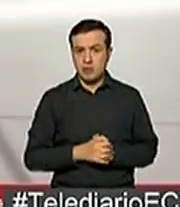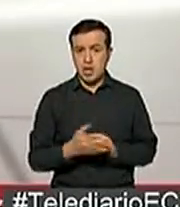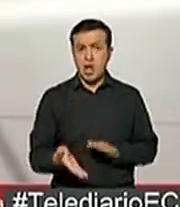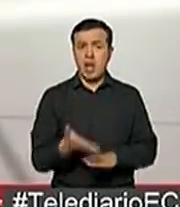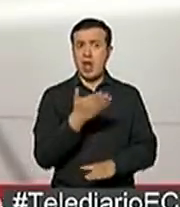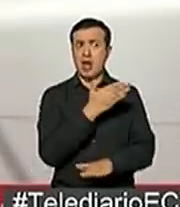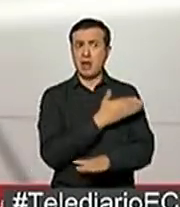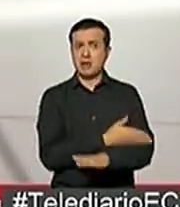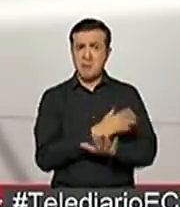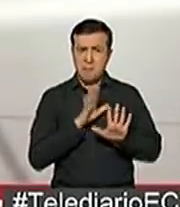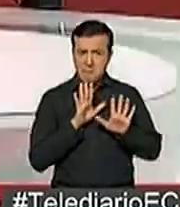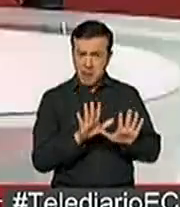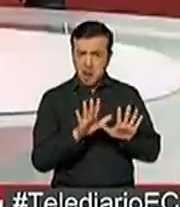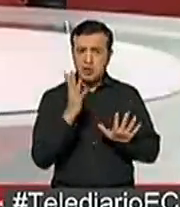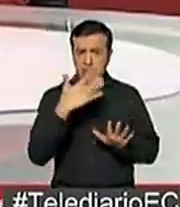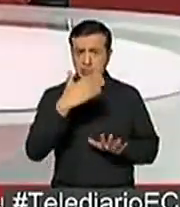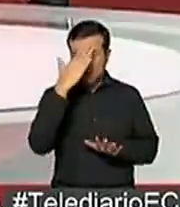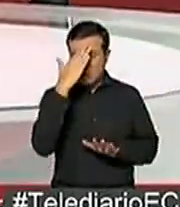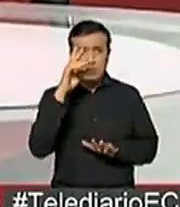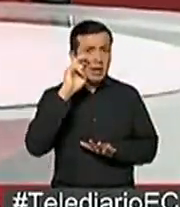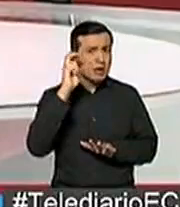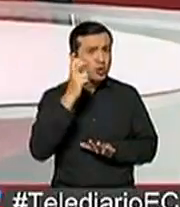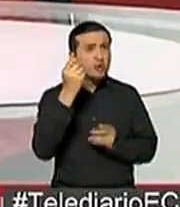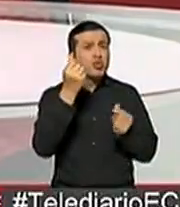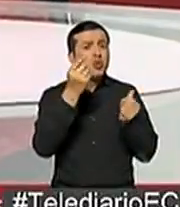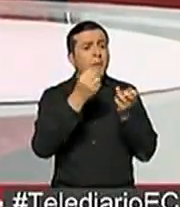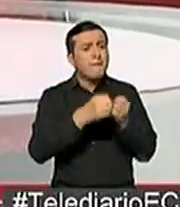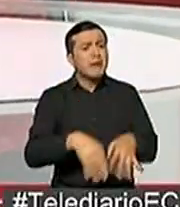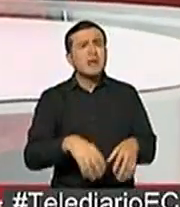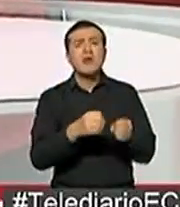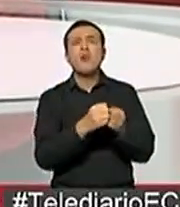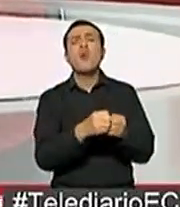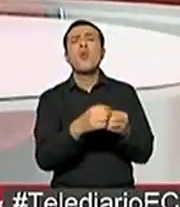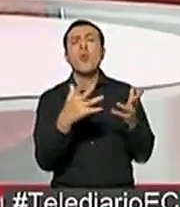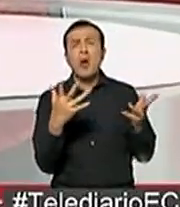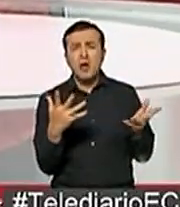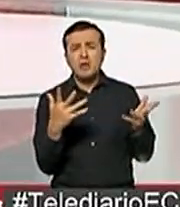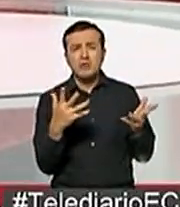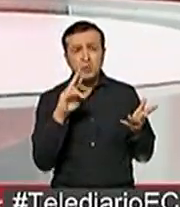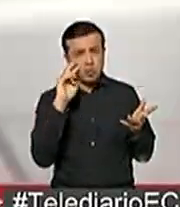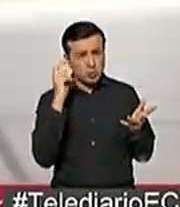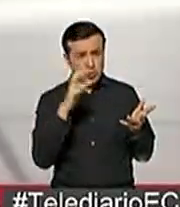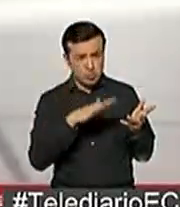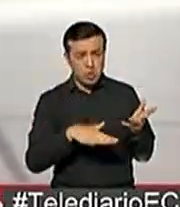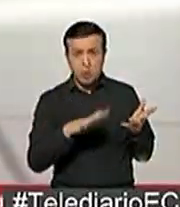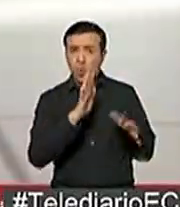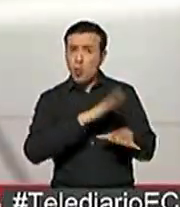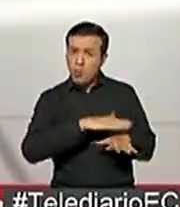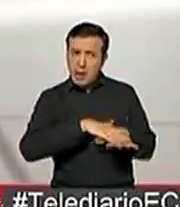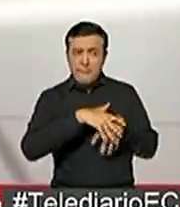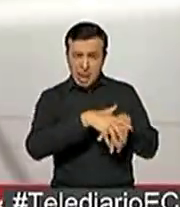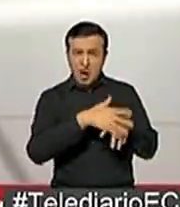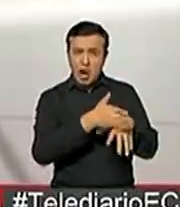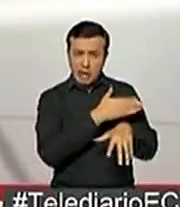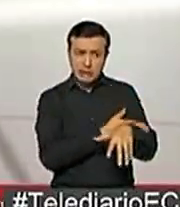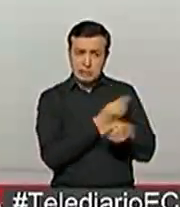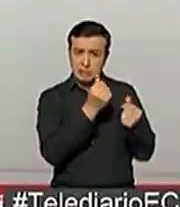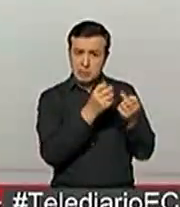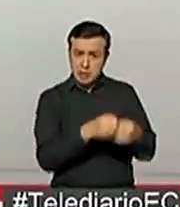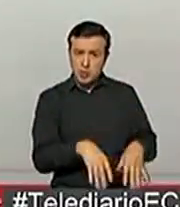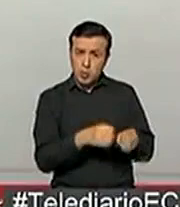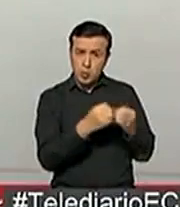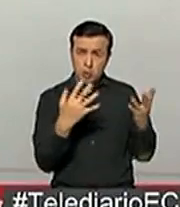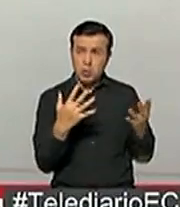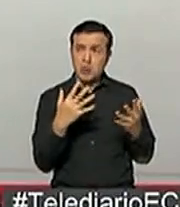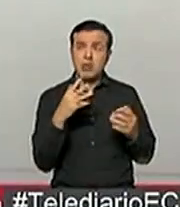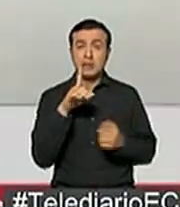han logrado ya cuantificar cuánto ha significado la afectación en el sector del turismo debido a esas manifestaciones tenemos un estimado